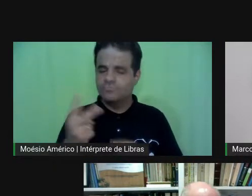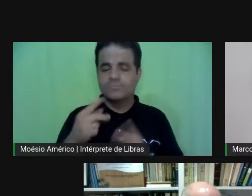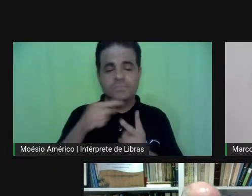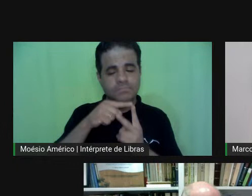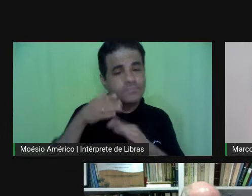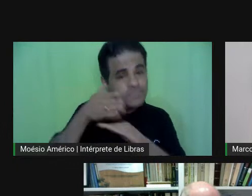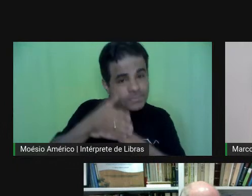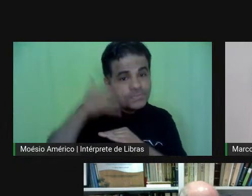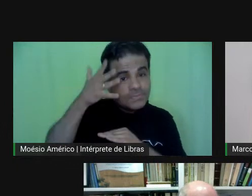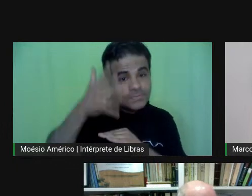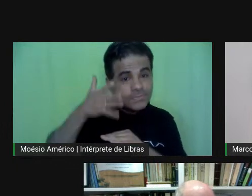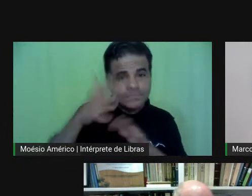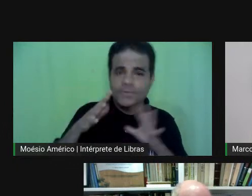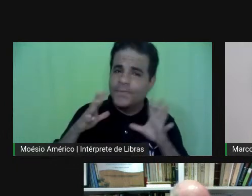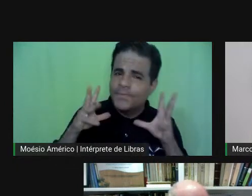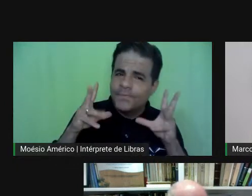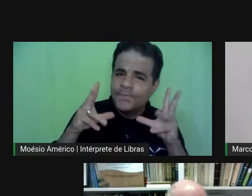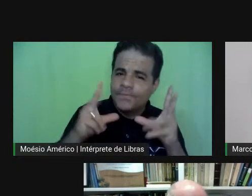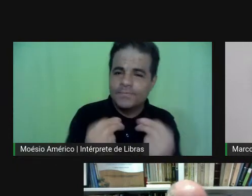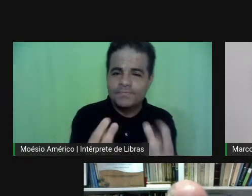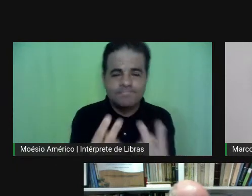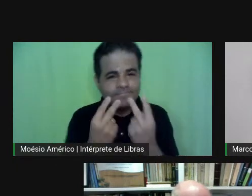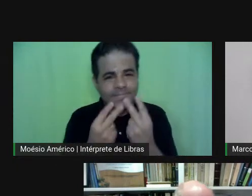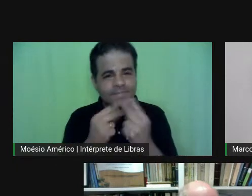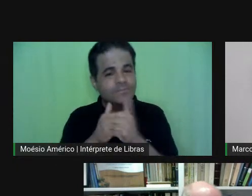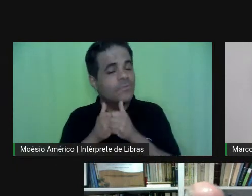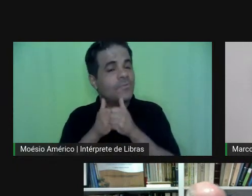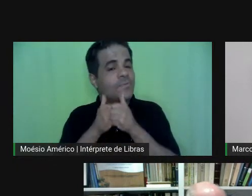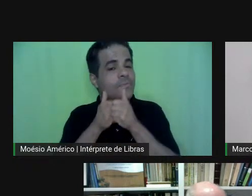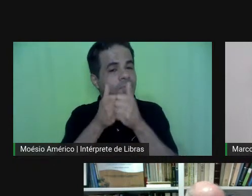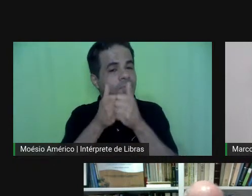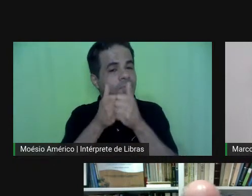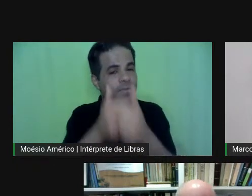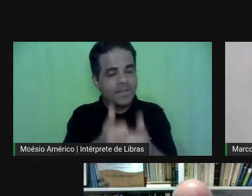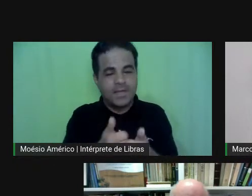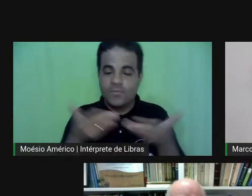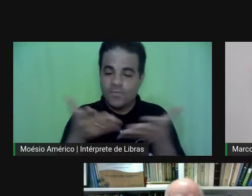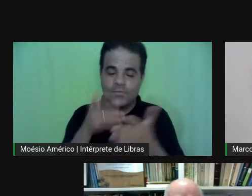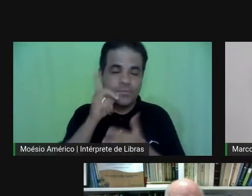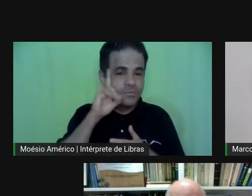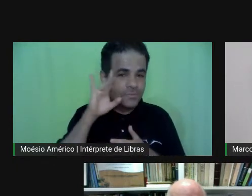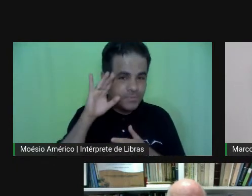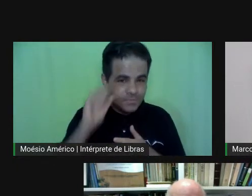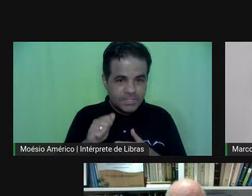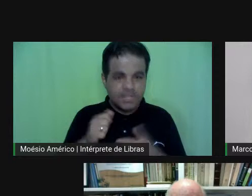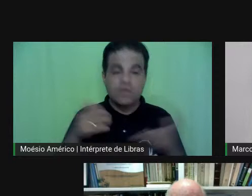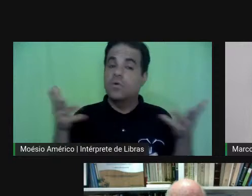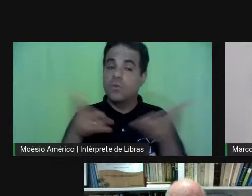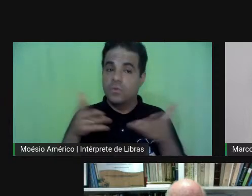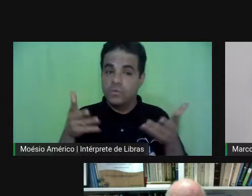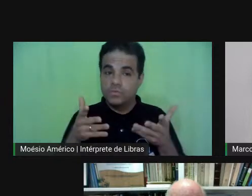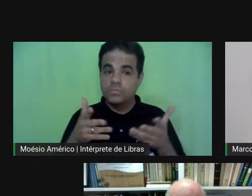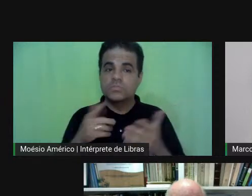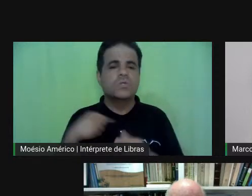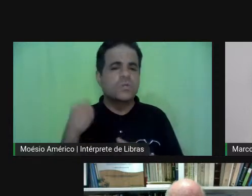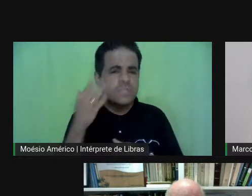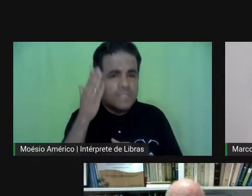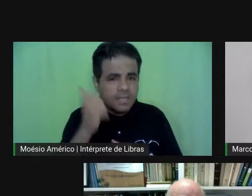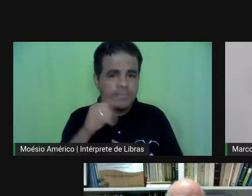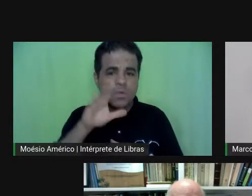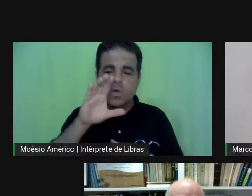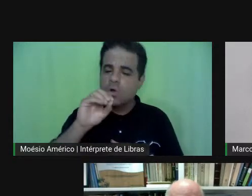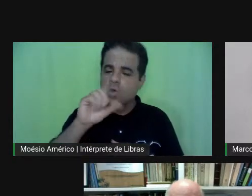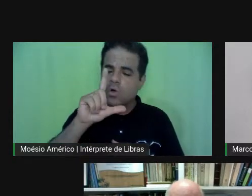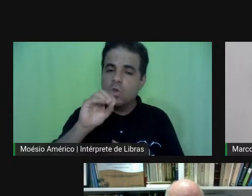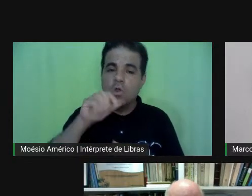también entonces es que nos acompañaron no te euros así como no sabemos coloquio el